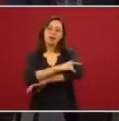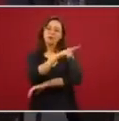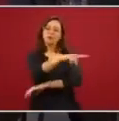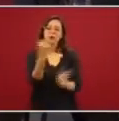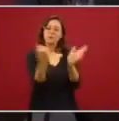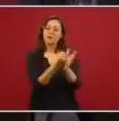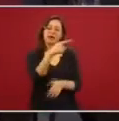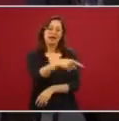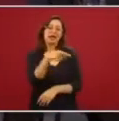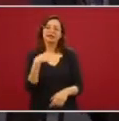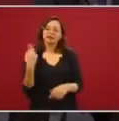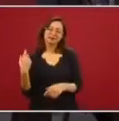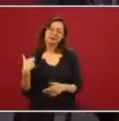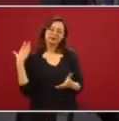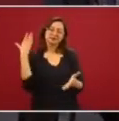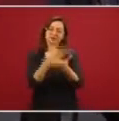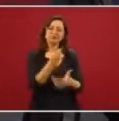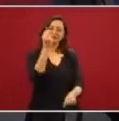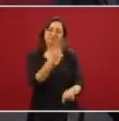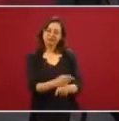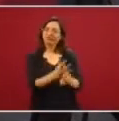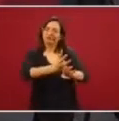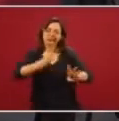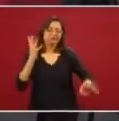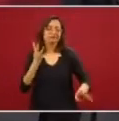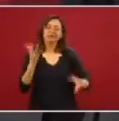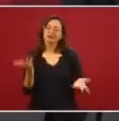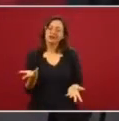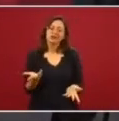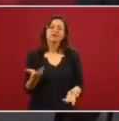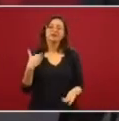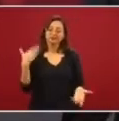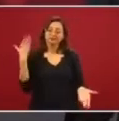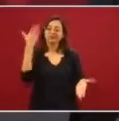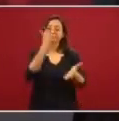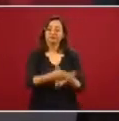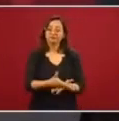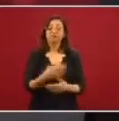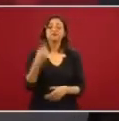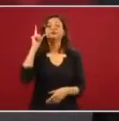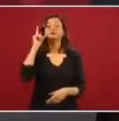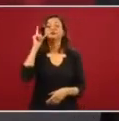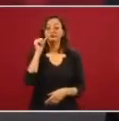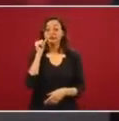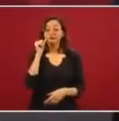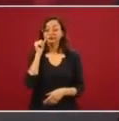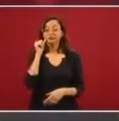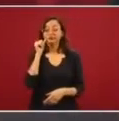comercial entonces tengo que estar en el aeropuerto pero mañana